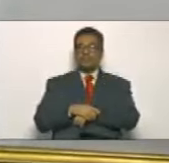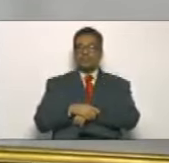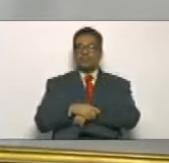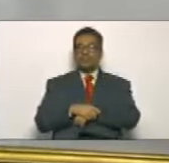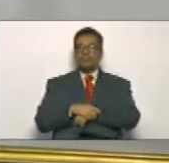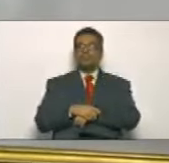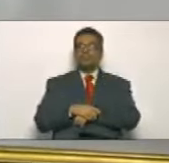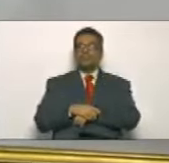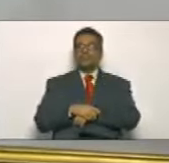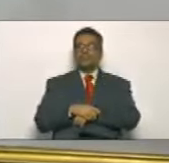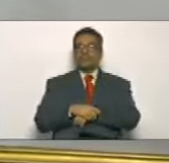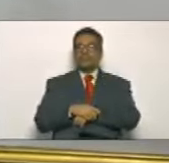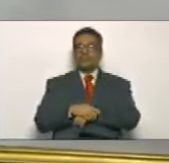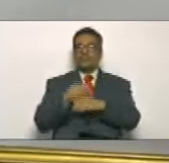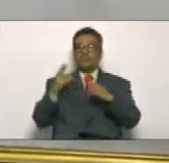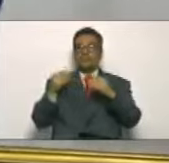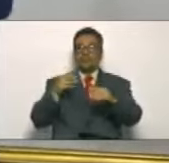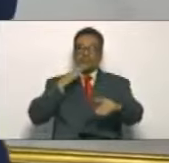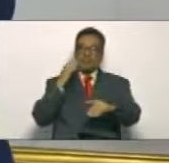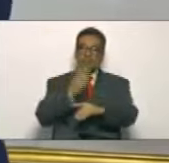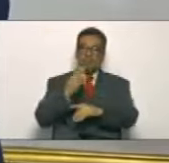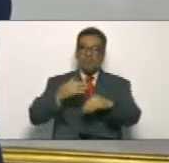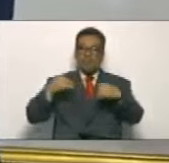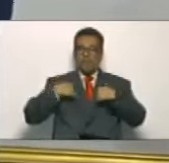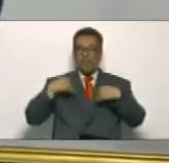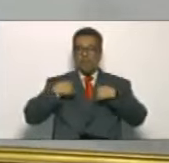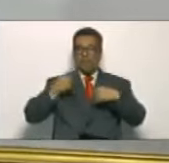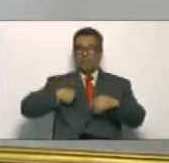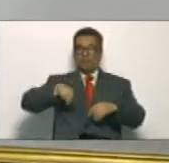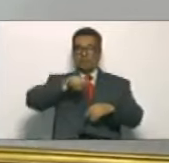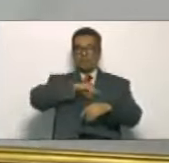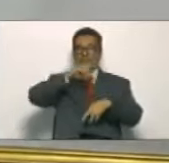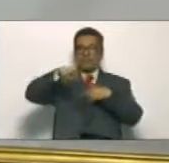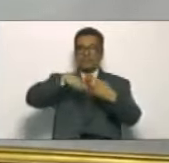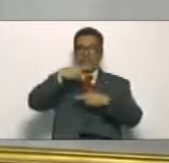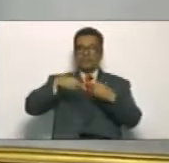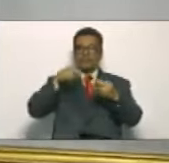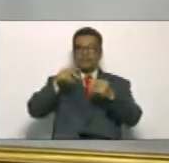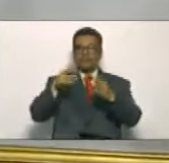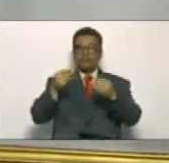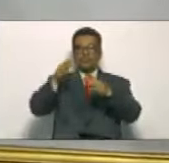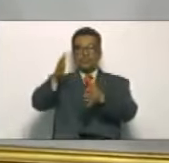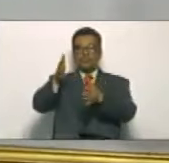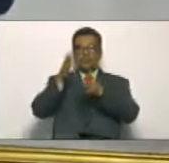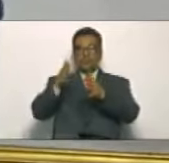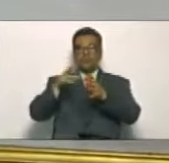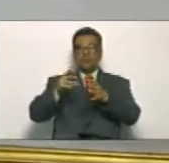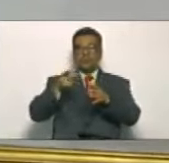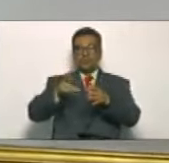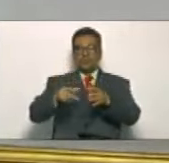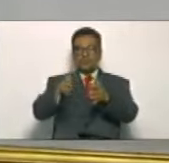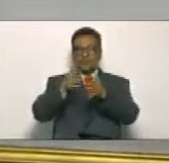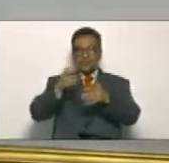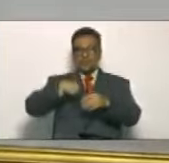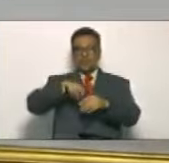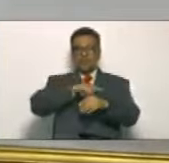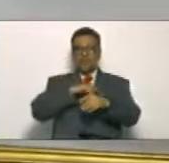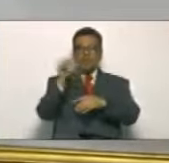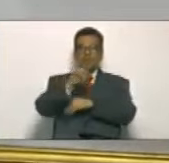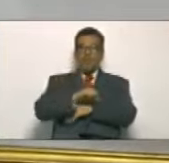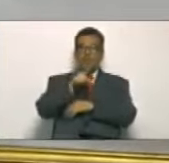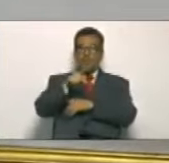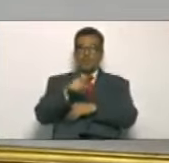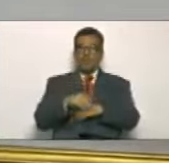1999-2013. ¿Cuántos ataques sufrió nuestra revolución y cuántas victorias tuvo nuestro pueblo y derrotas